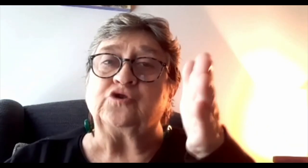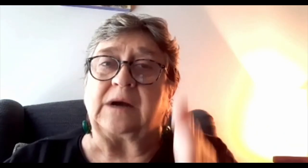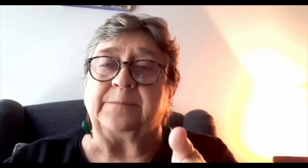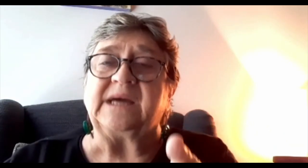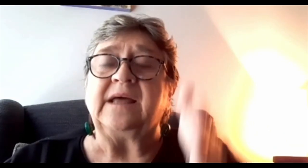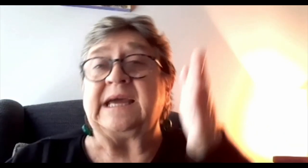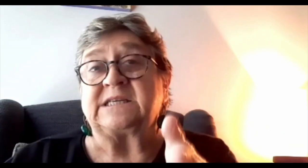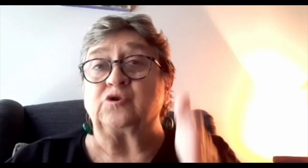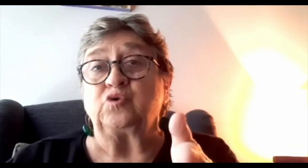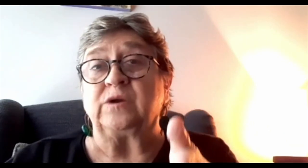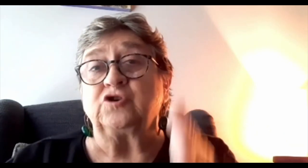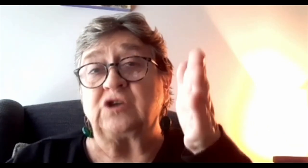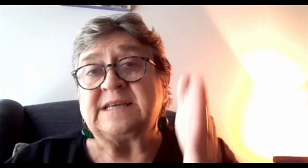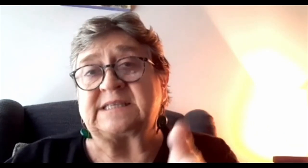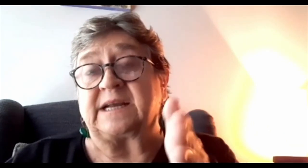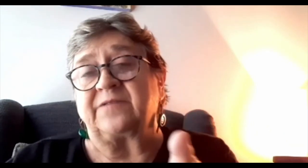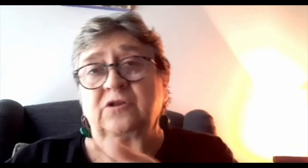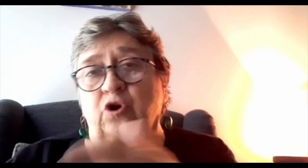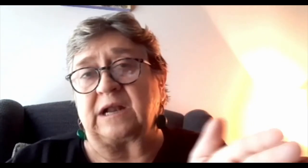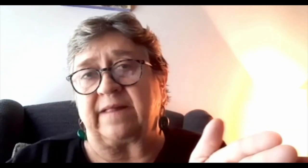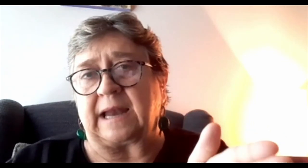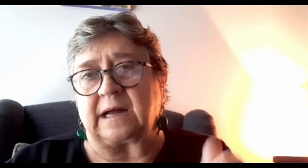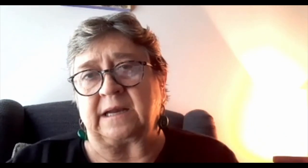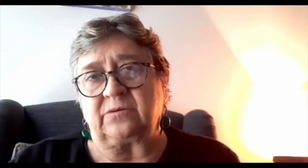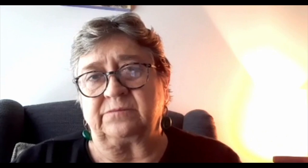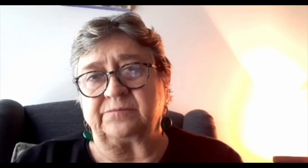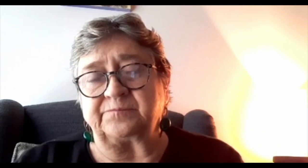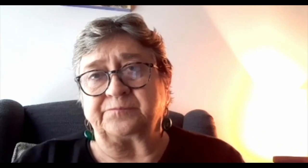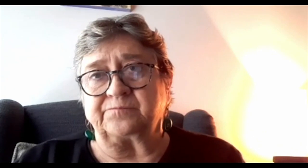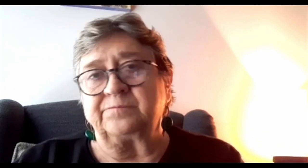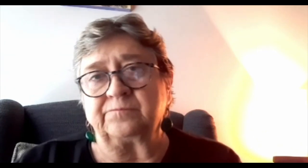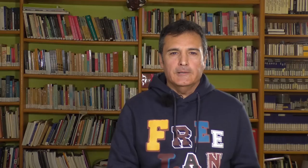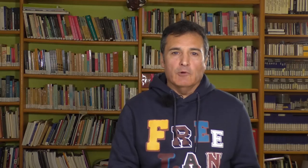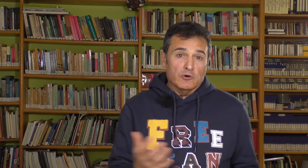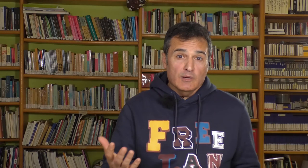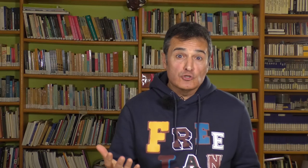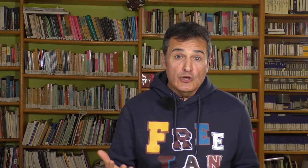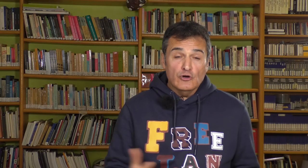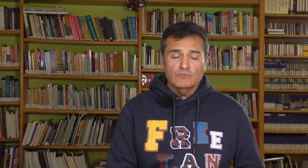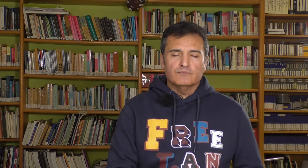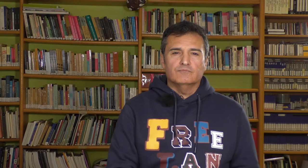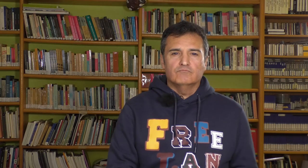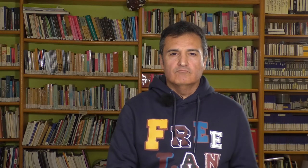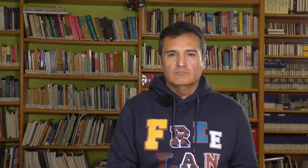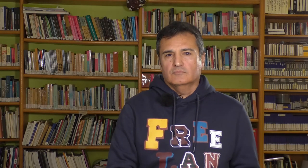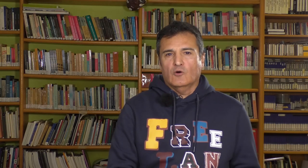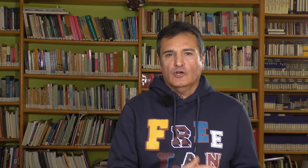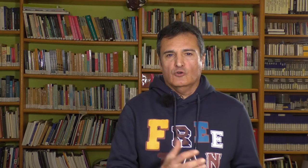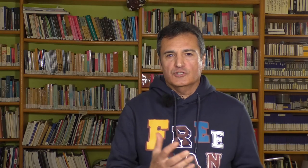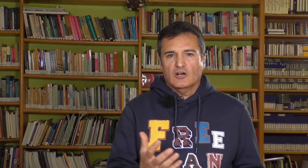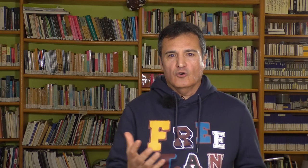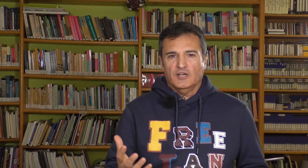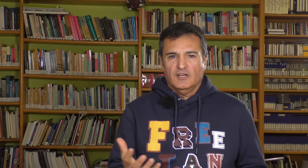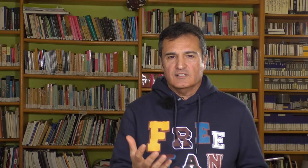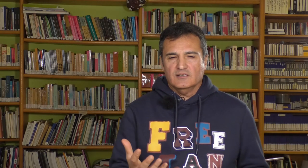que eso no cambie, Estados Unidos seguirá haciendo lo que le da la gana. Maite, hemos oído, aunque